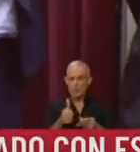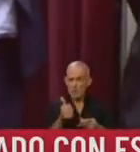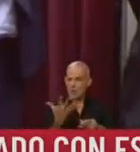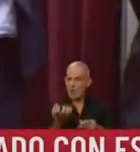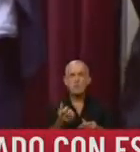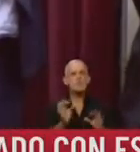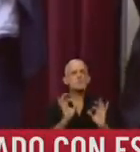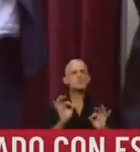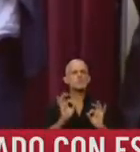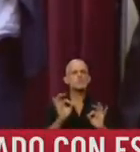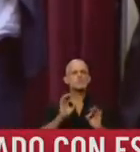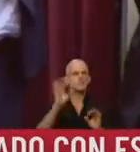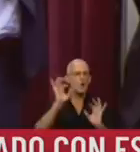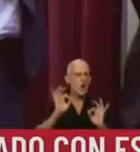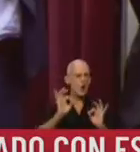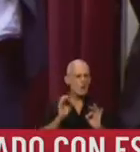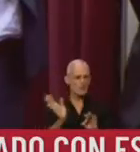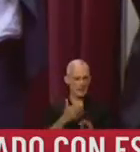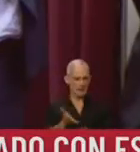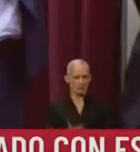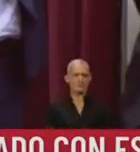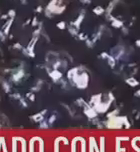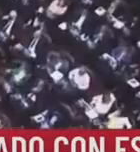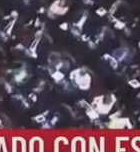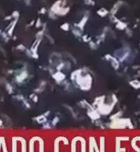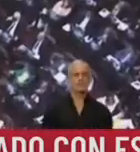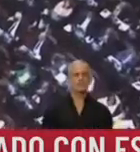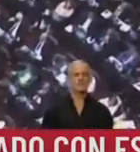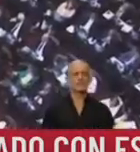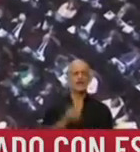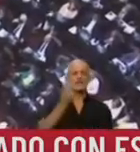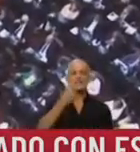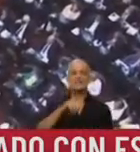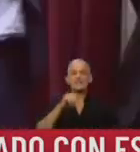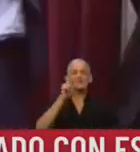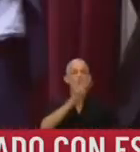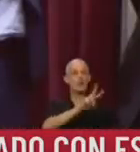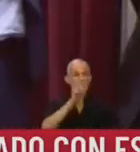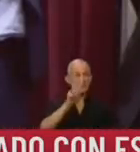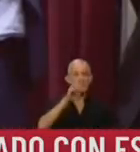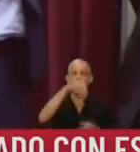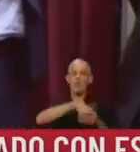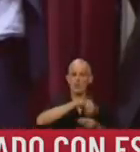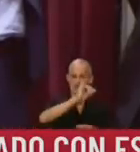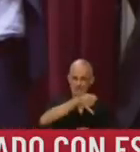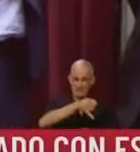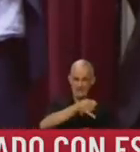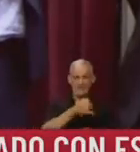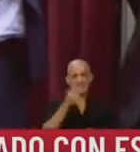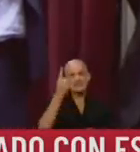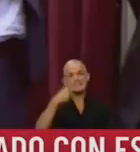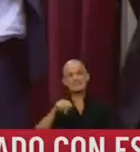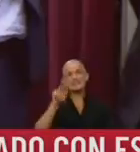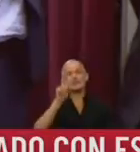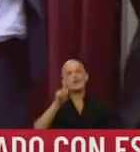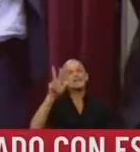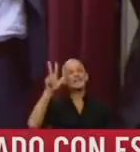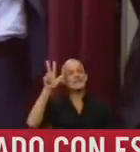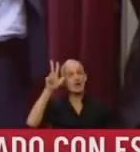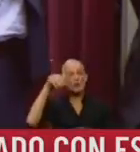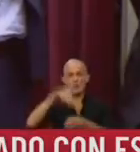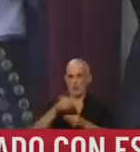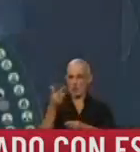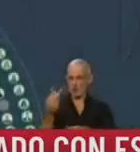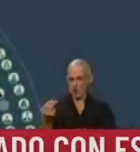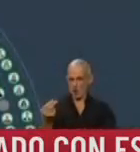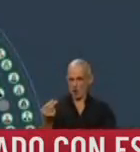el proyecto de presupuesto. Como ya se lo habían anticipado antes y no había cambios. Yo lamento mucho esto. El gobierno, yo